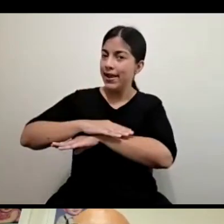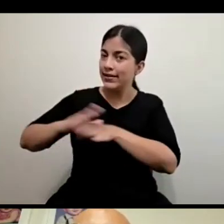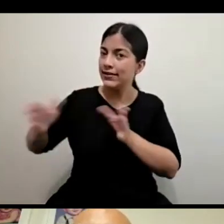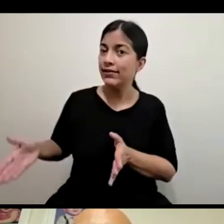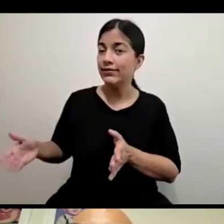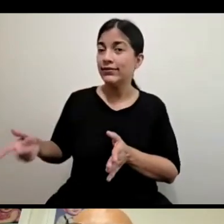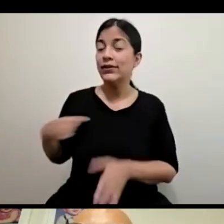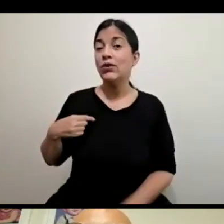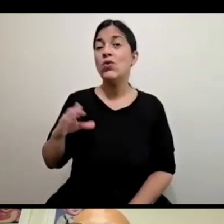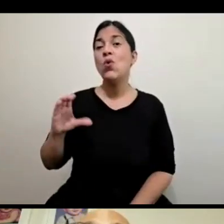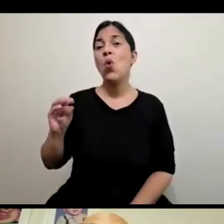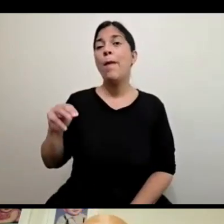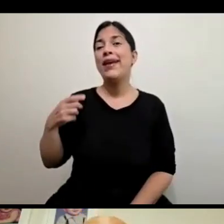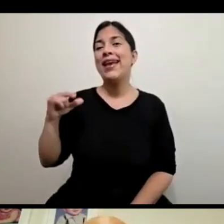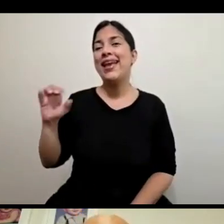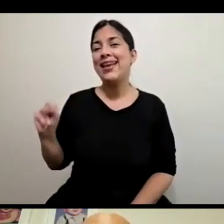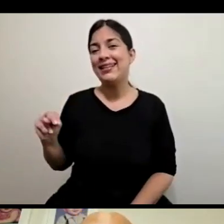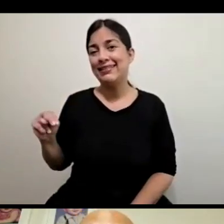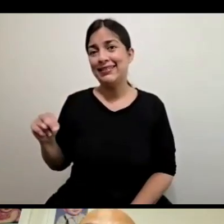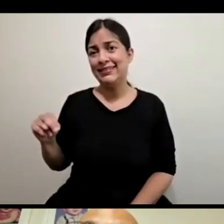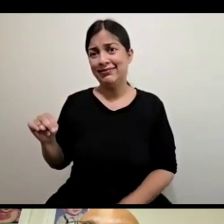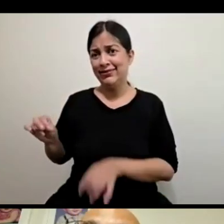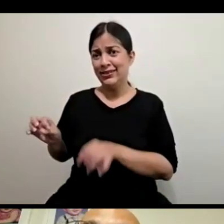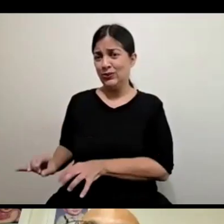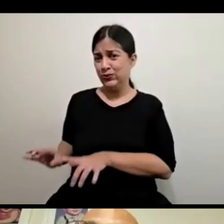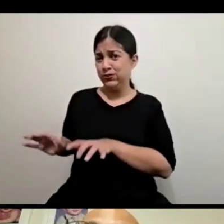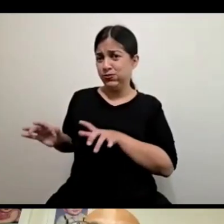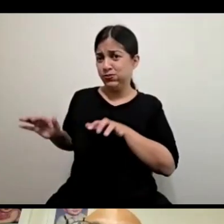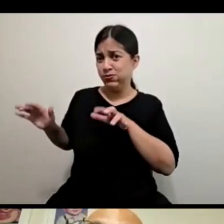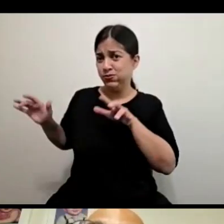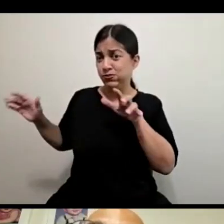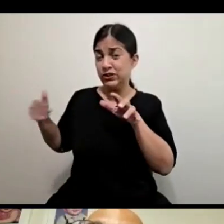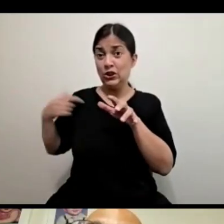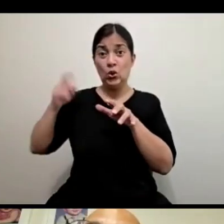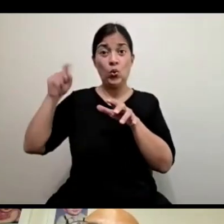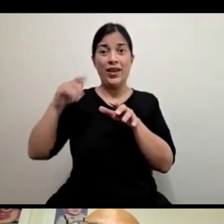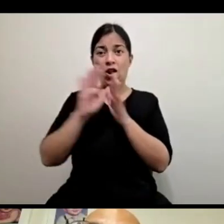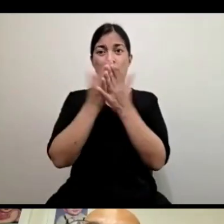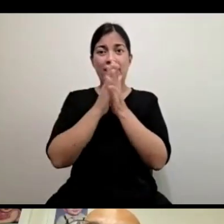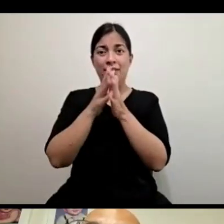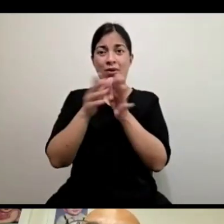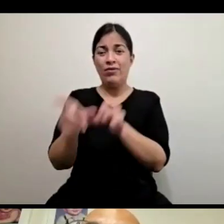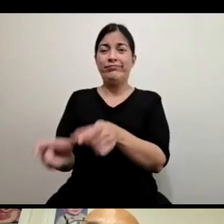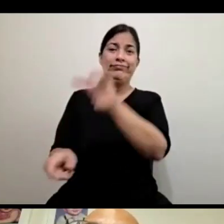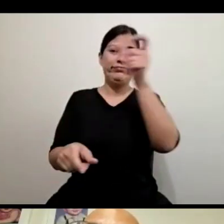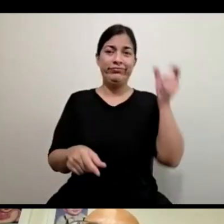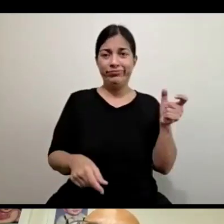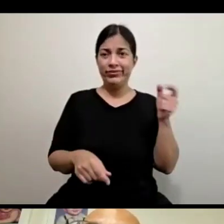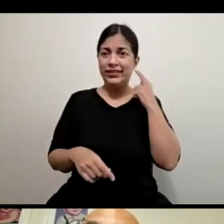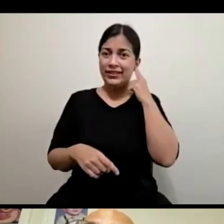un comején que tuve que escoger, sacar toda la biblioteca afuera, libro por libro, sacarle los